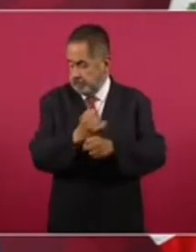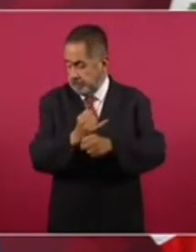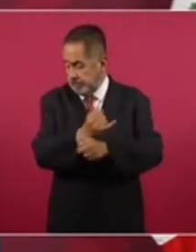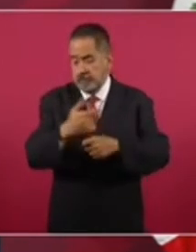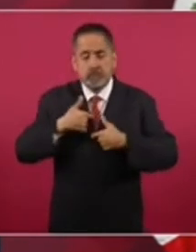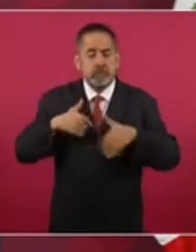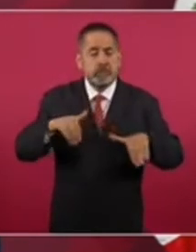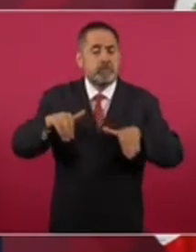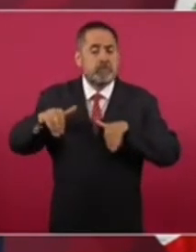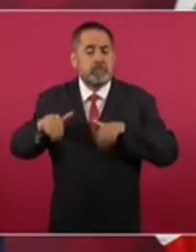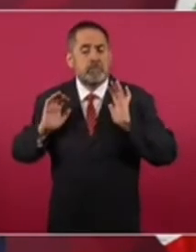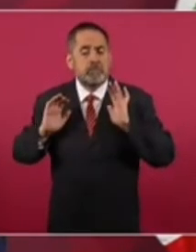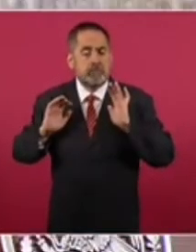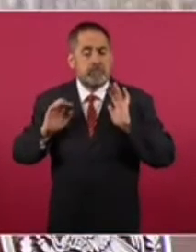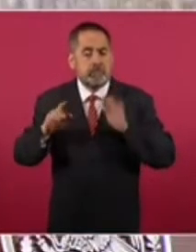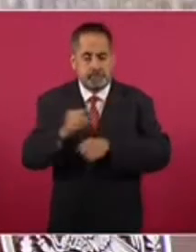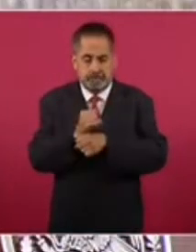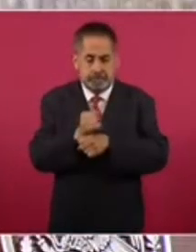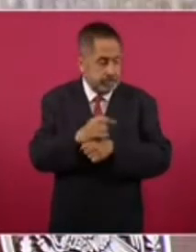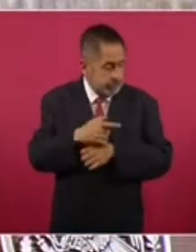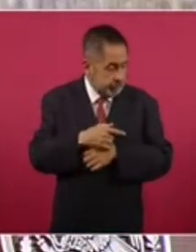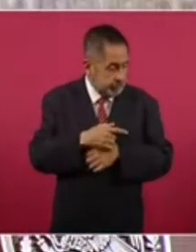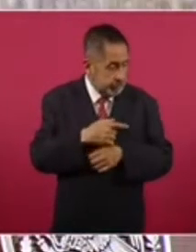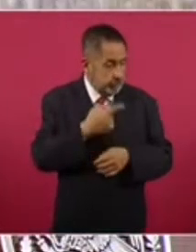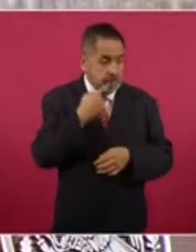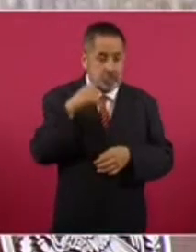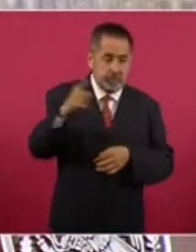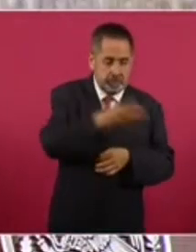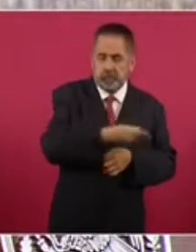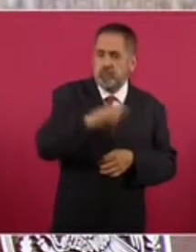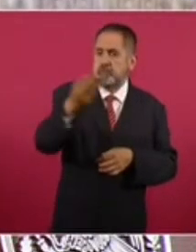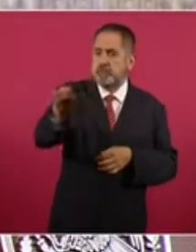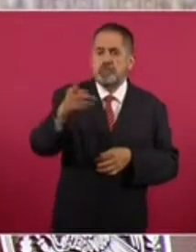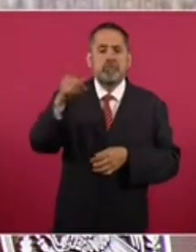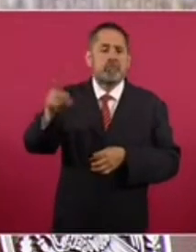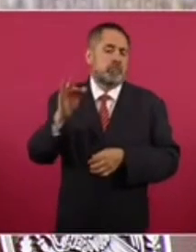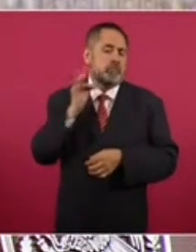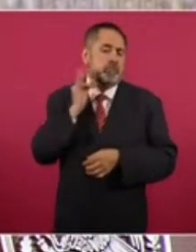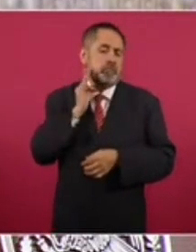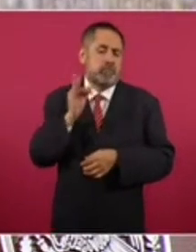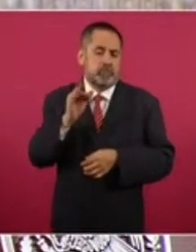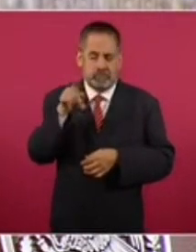todas las hemos enviado a la Fiscalía.